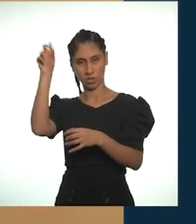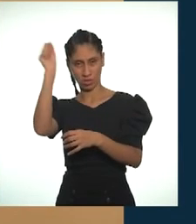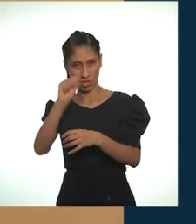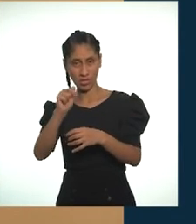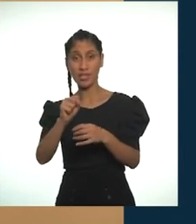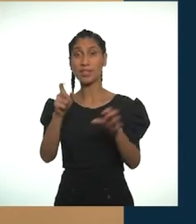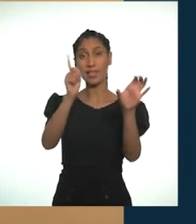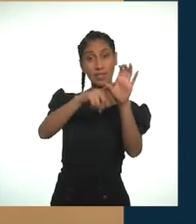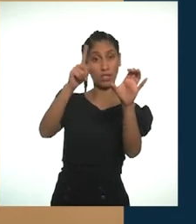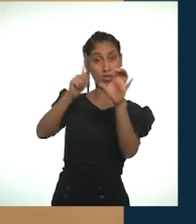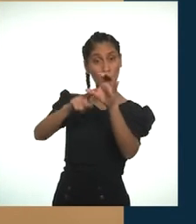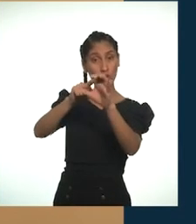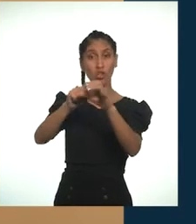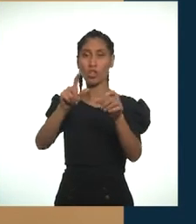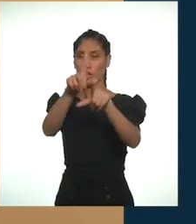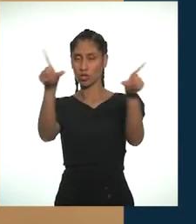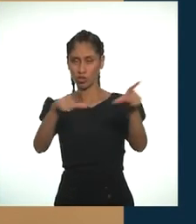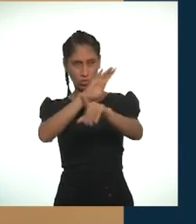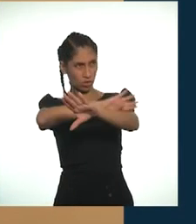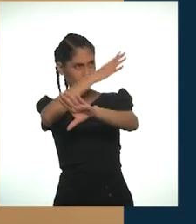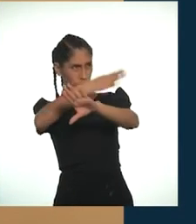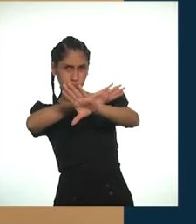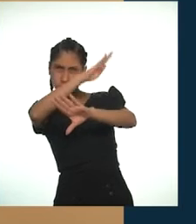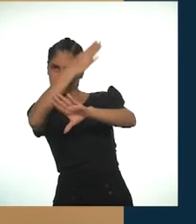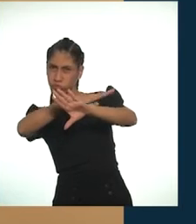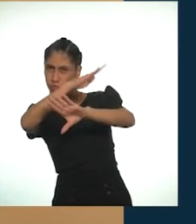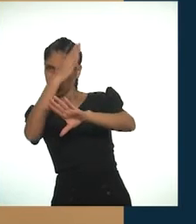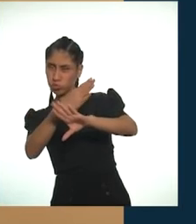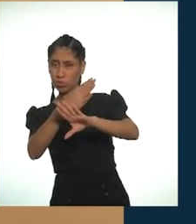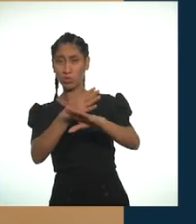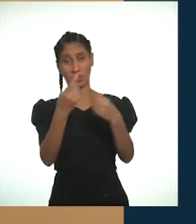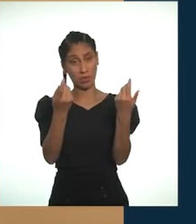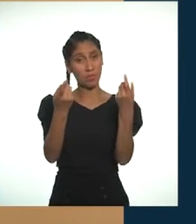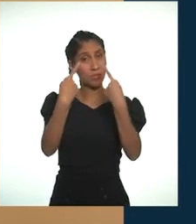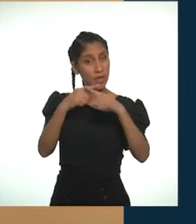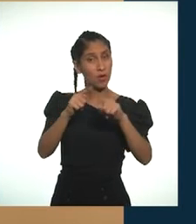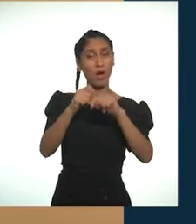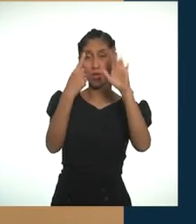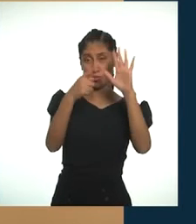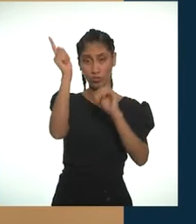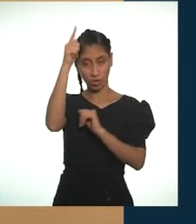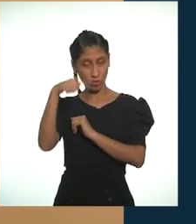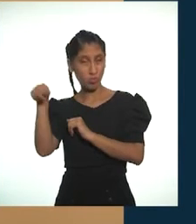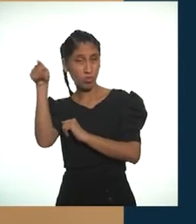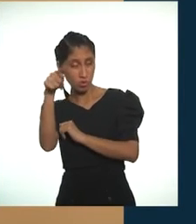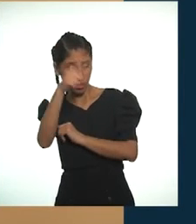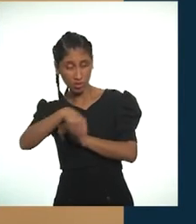los Andes. Solo el 6% tiene acceso a una